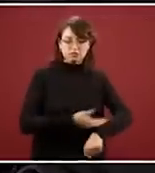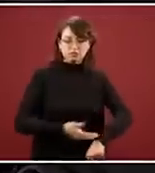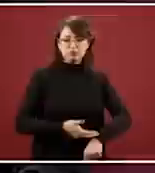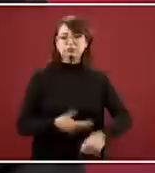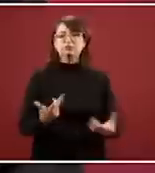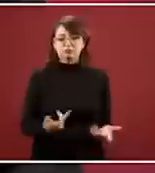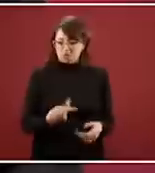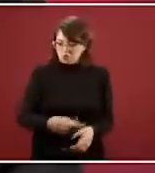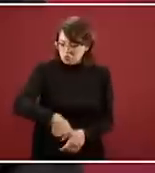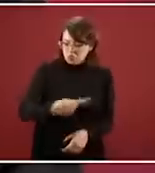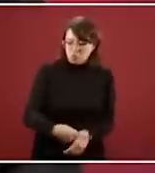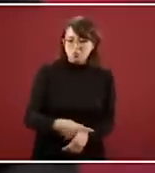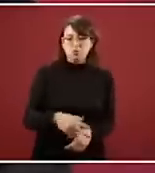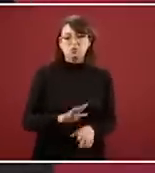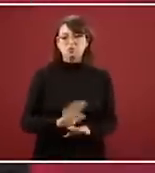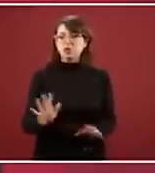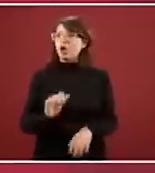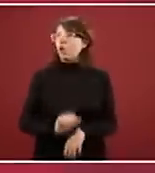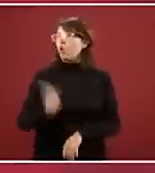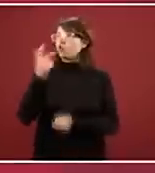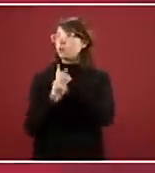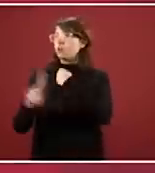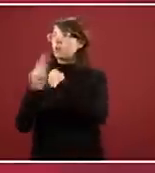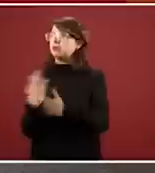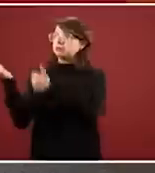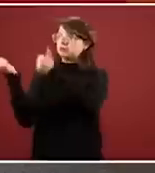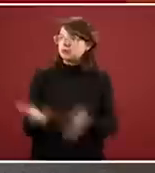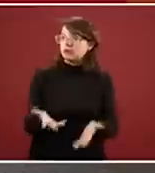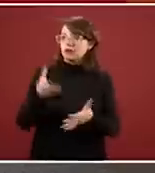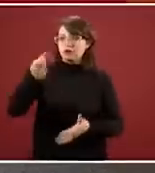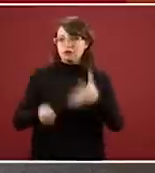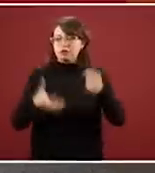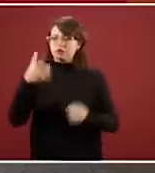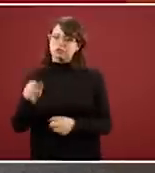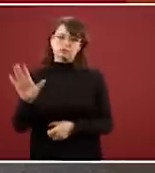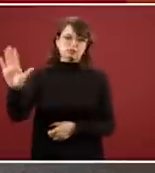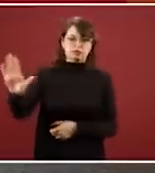para lograr la autosuficiencia, no comprar la leche, producirla en México.